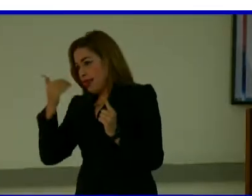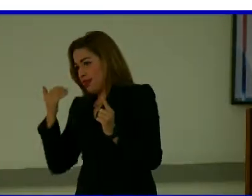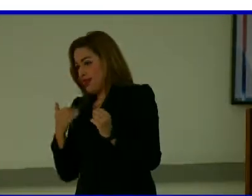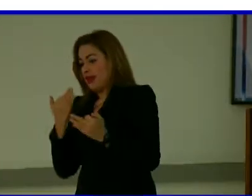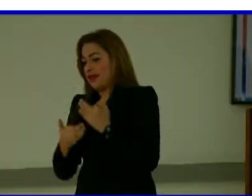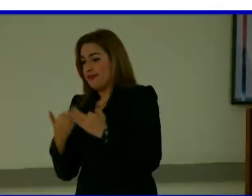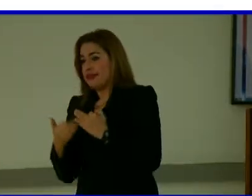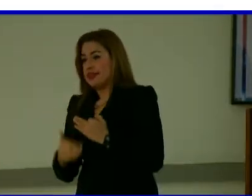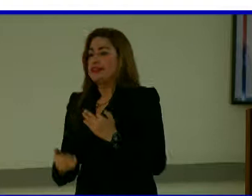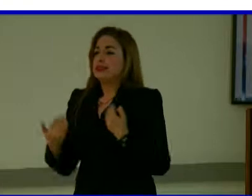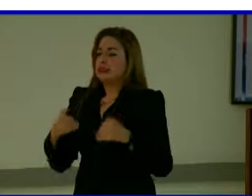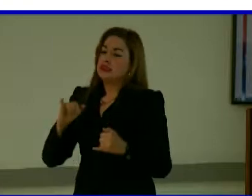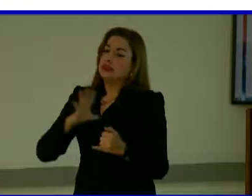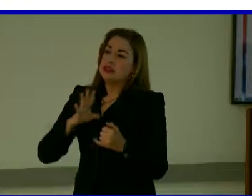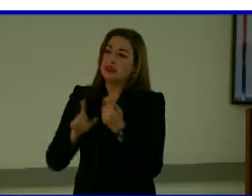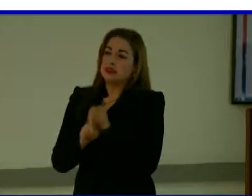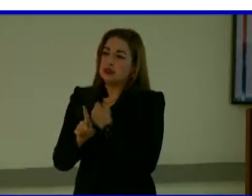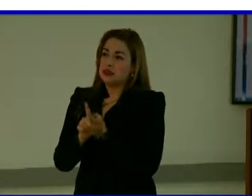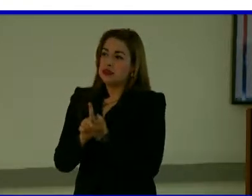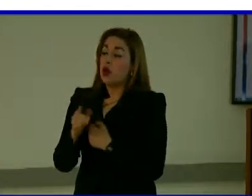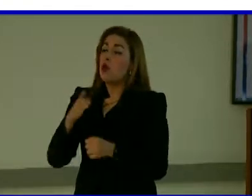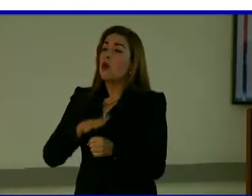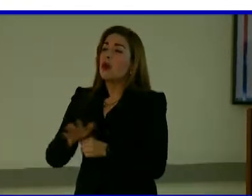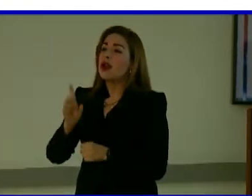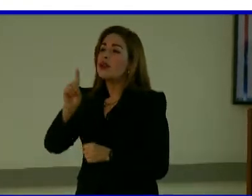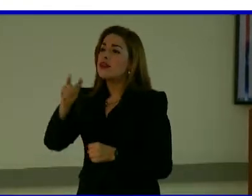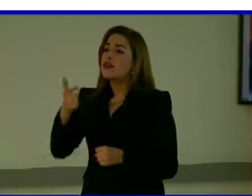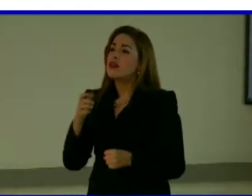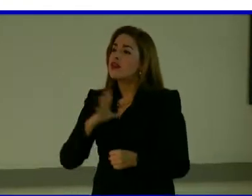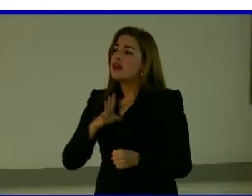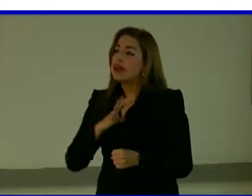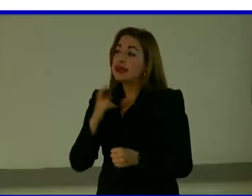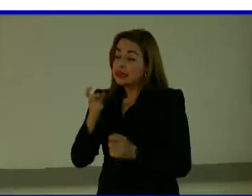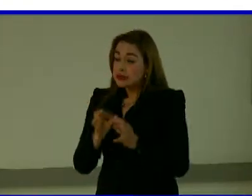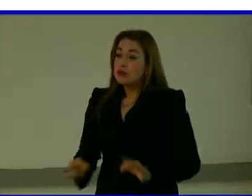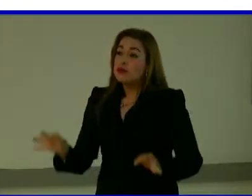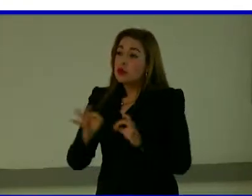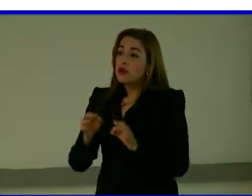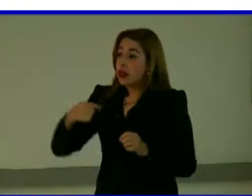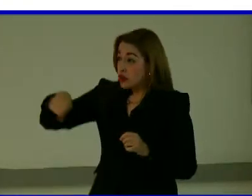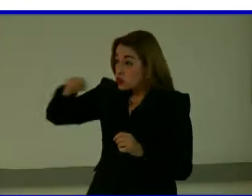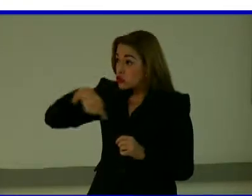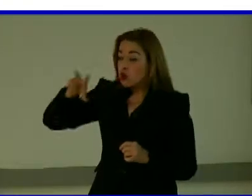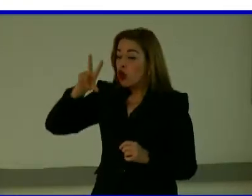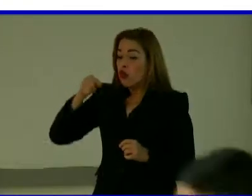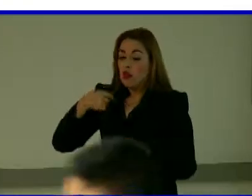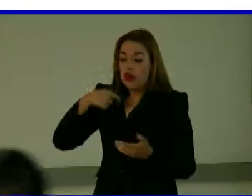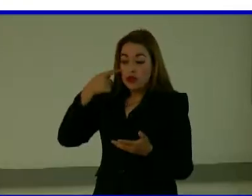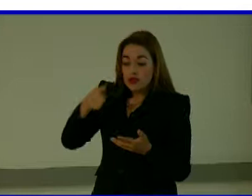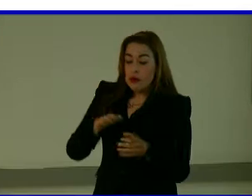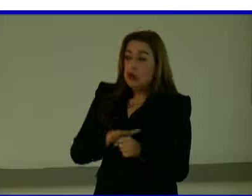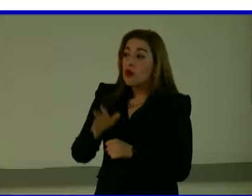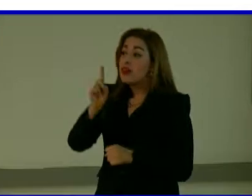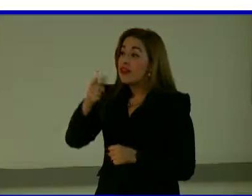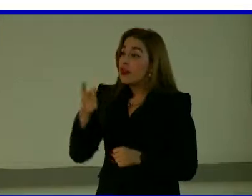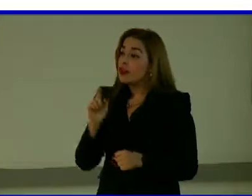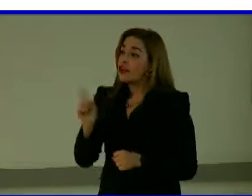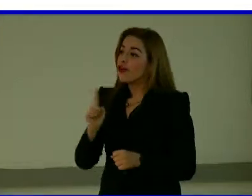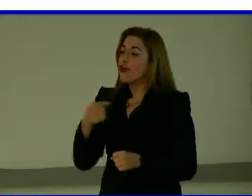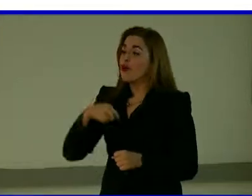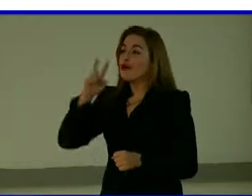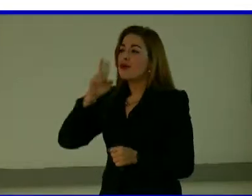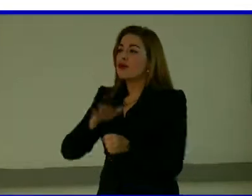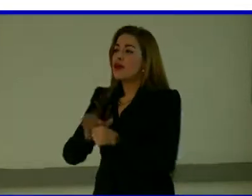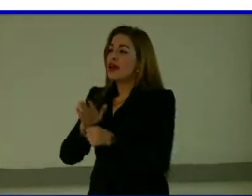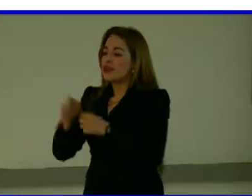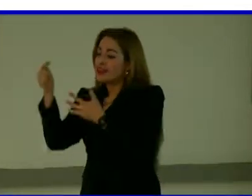le damos? No es importante, porque nosotros no manejamos el diagnóstico, manejamos los síntomas que los definen. Un niño no